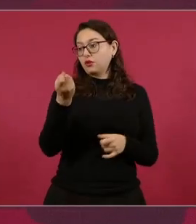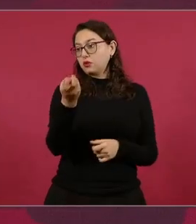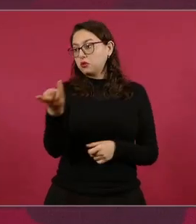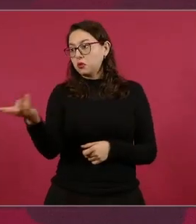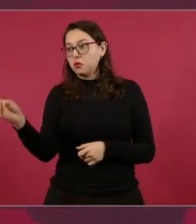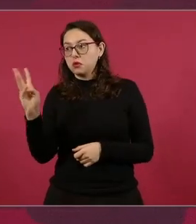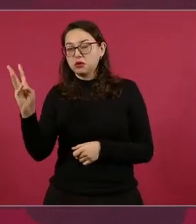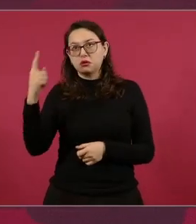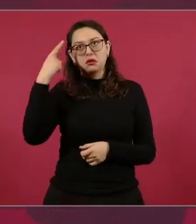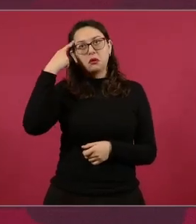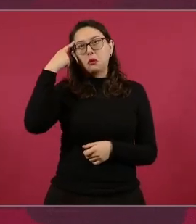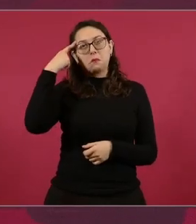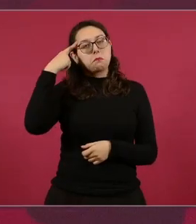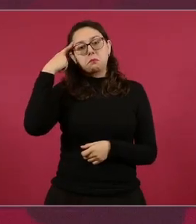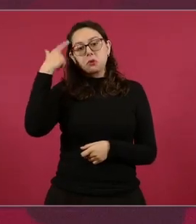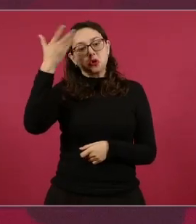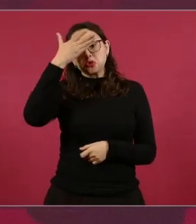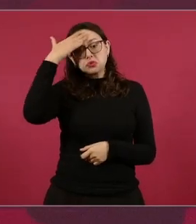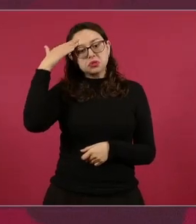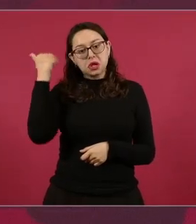no vivieron